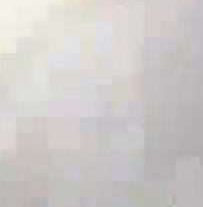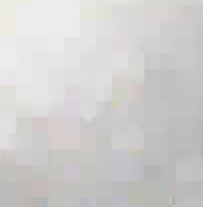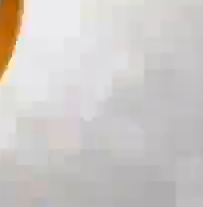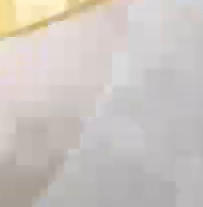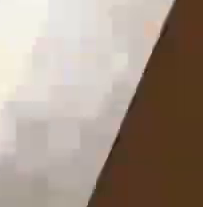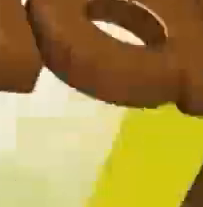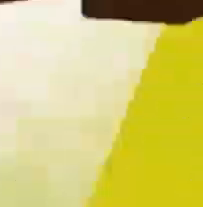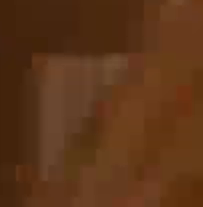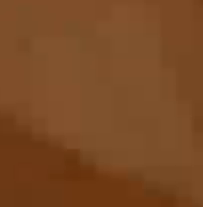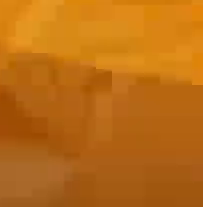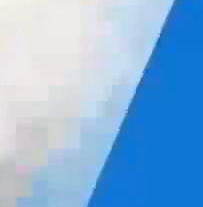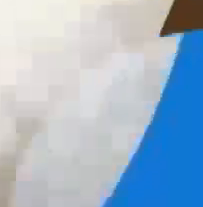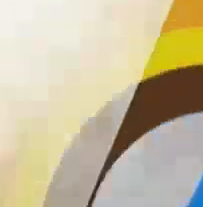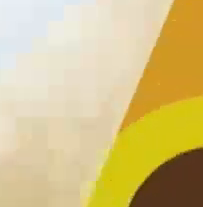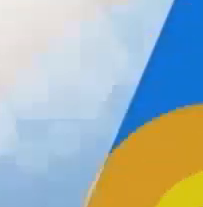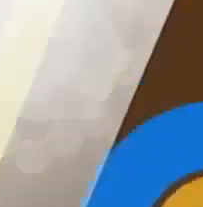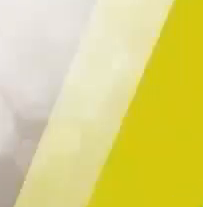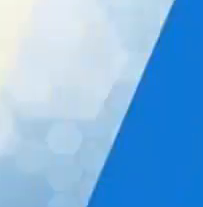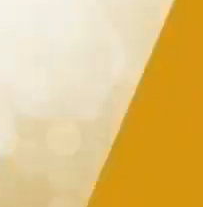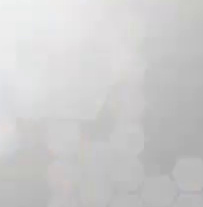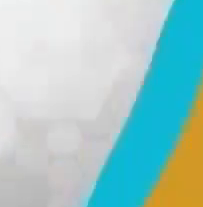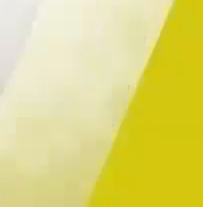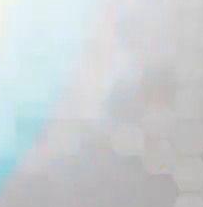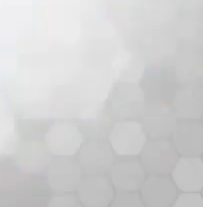Costa Rica.